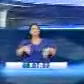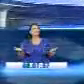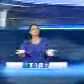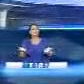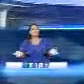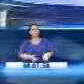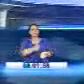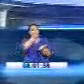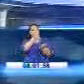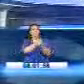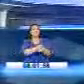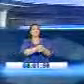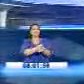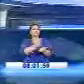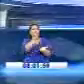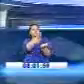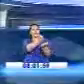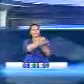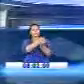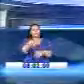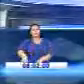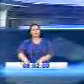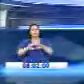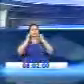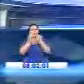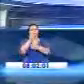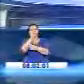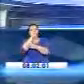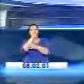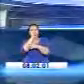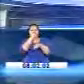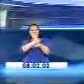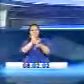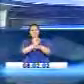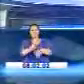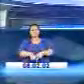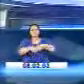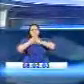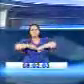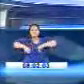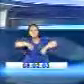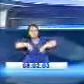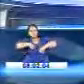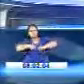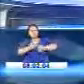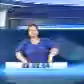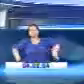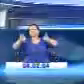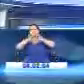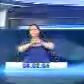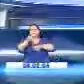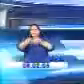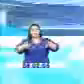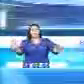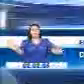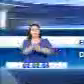terrestre donde la comisión de tránsito del Ecuador está llevando está llevando a cabo una activación bastante importante concienciación para el